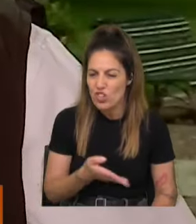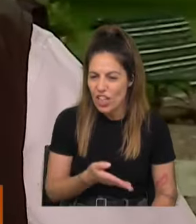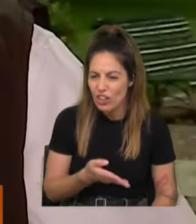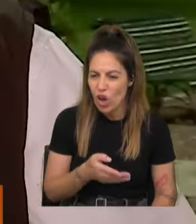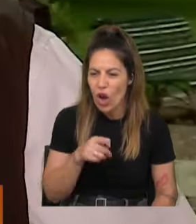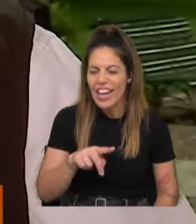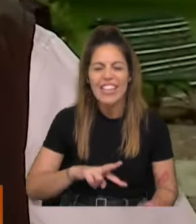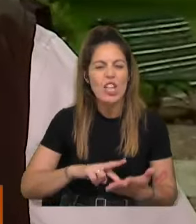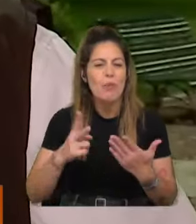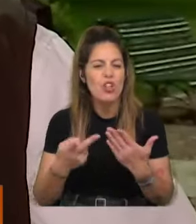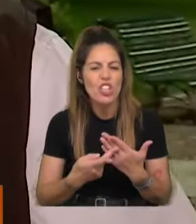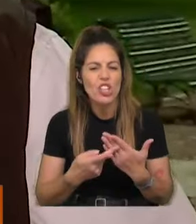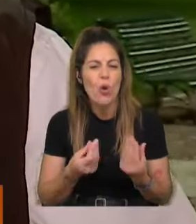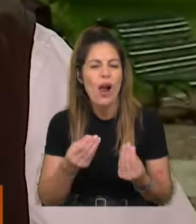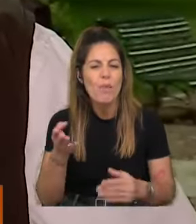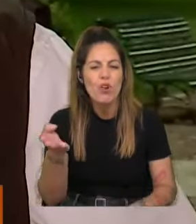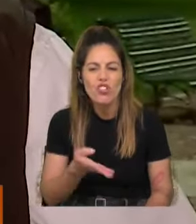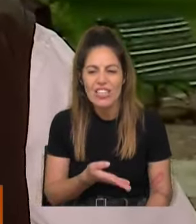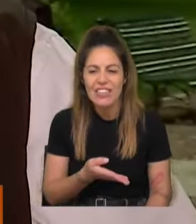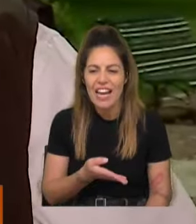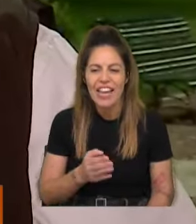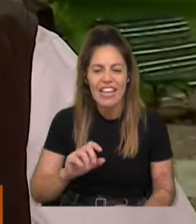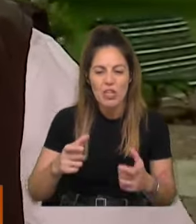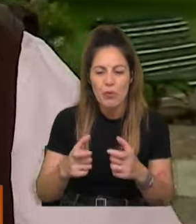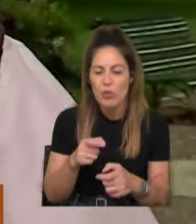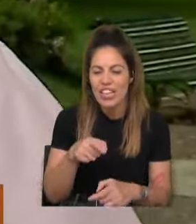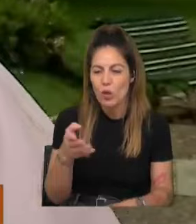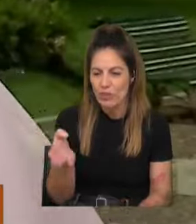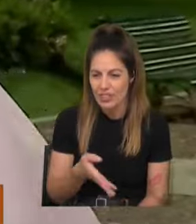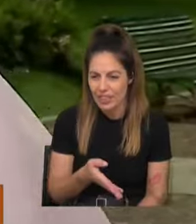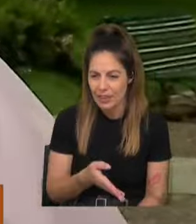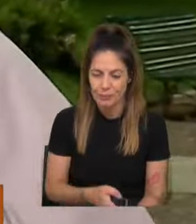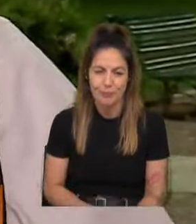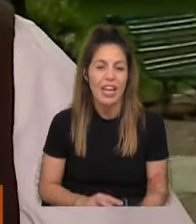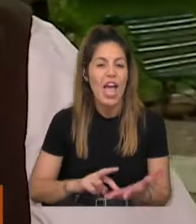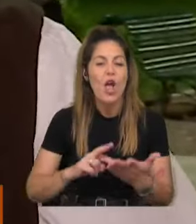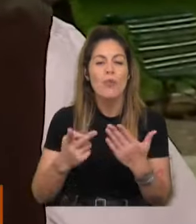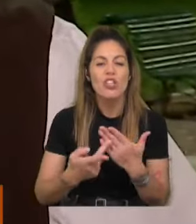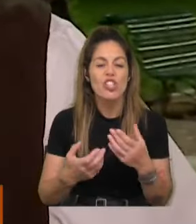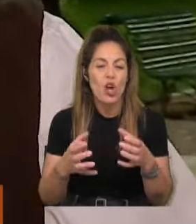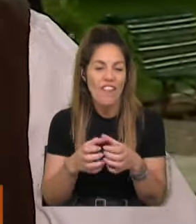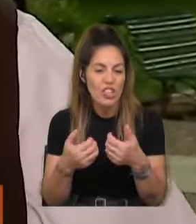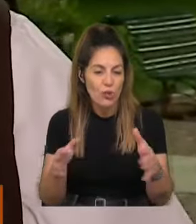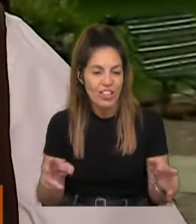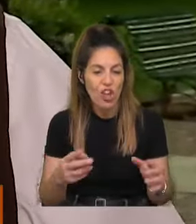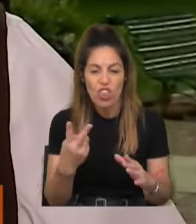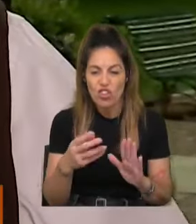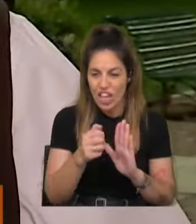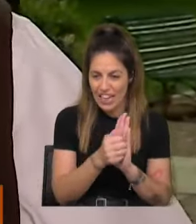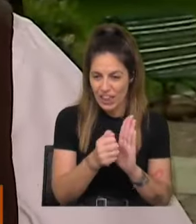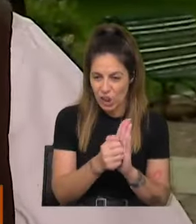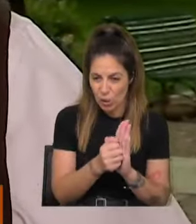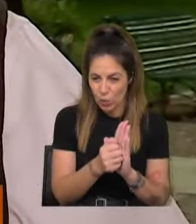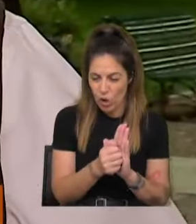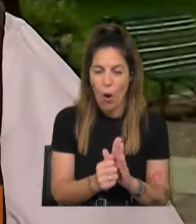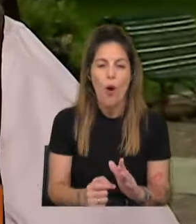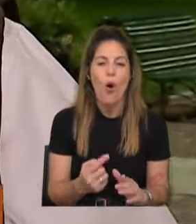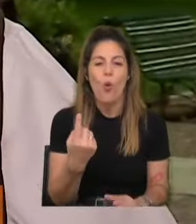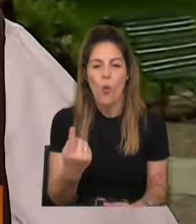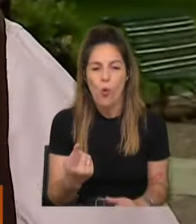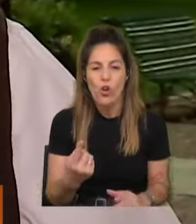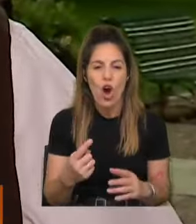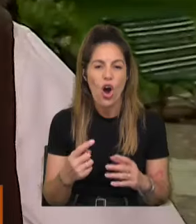bueno Cuáles son los porcentajes imagino que disminuirá estos porcentajes el proyecto de Cabildo abierto tiene dos artículos principalmente uno